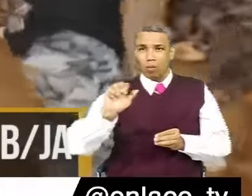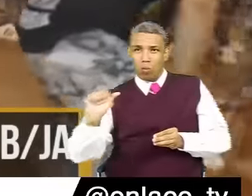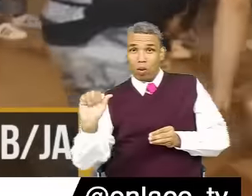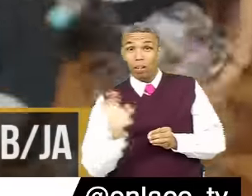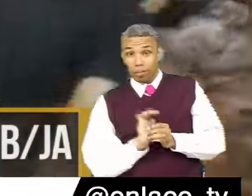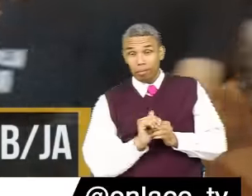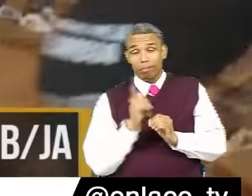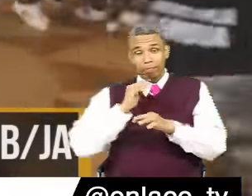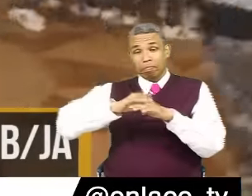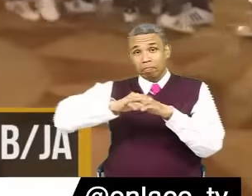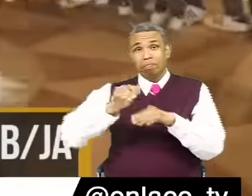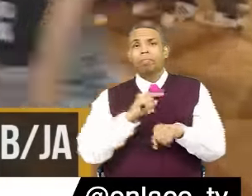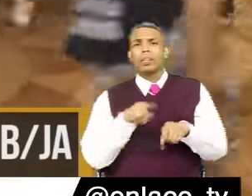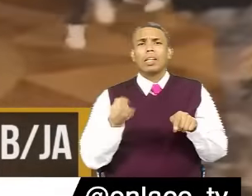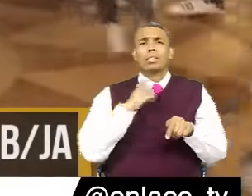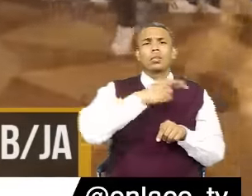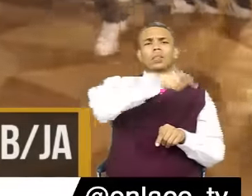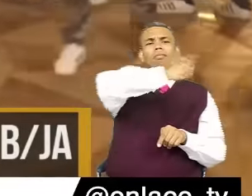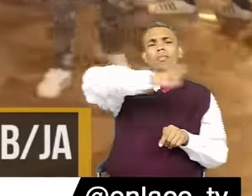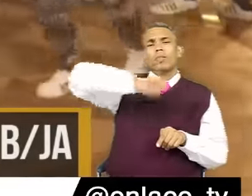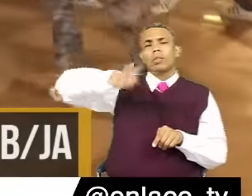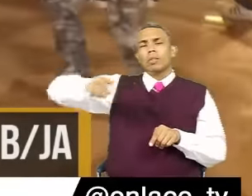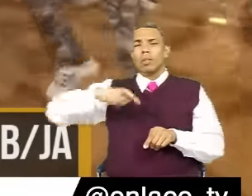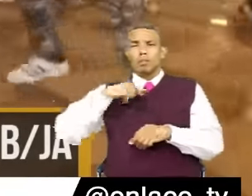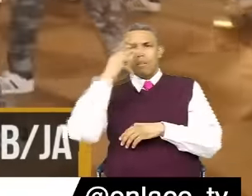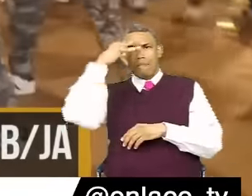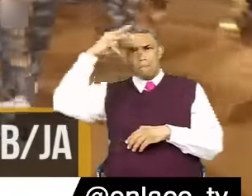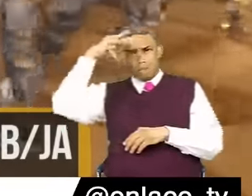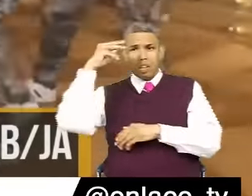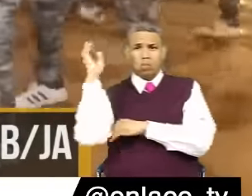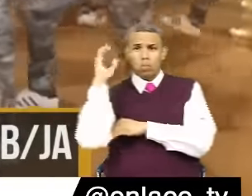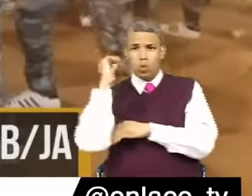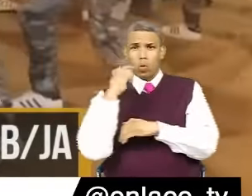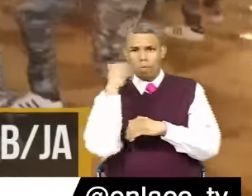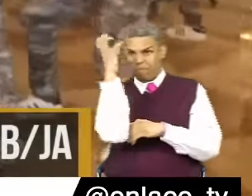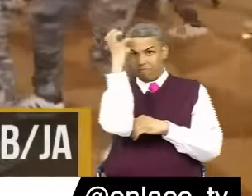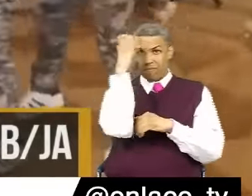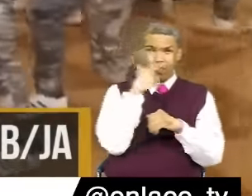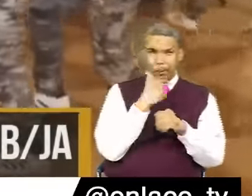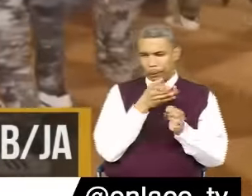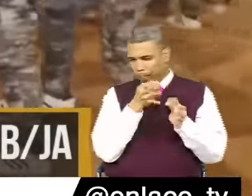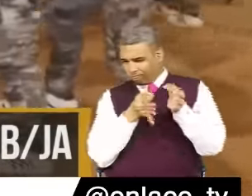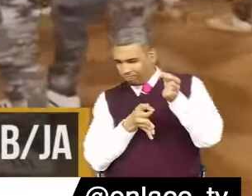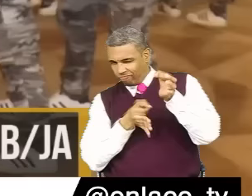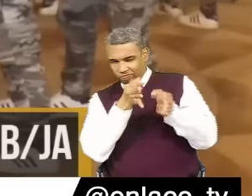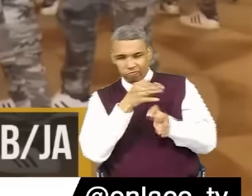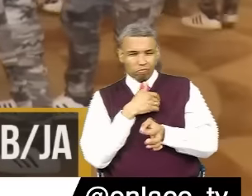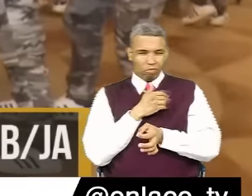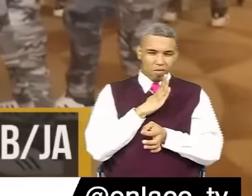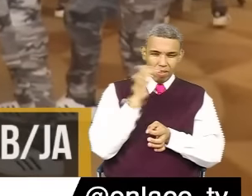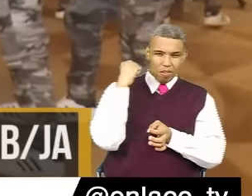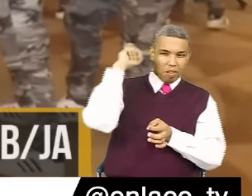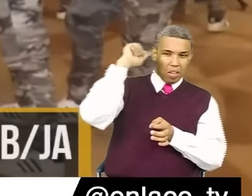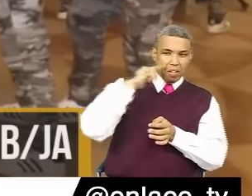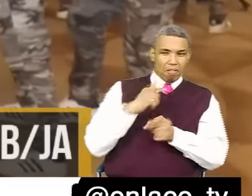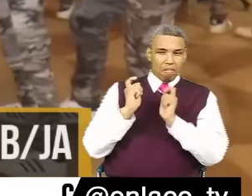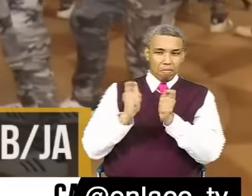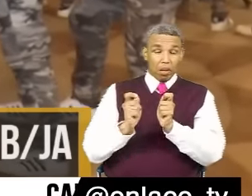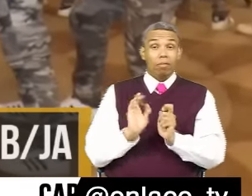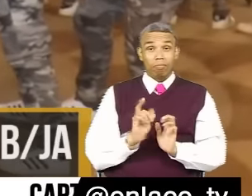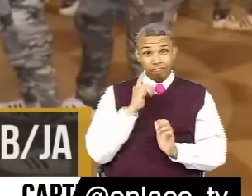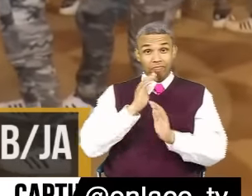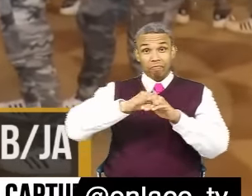Colombia estarán juzgando a los participantes de más de 14 categorías que este año competirán y en la que participarán más de 400